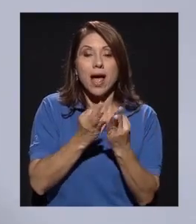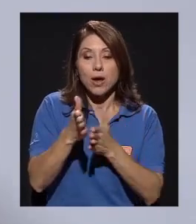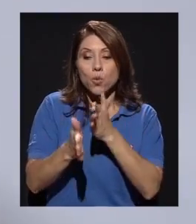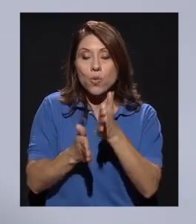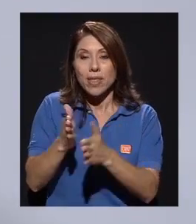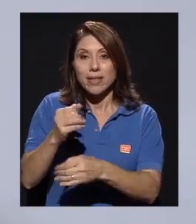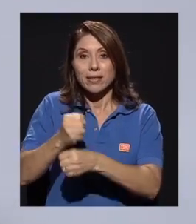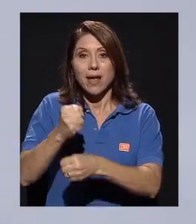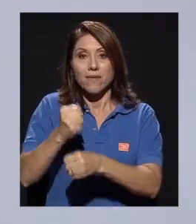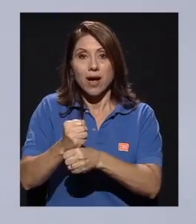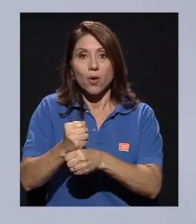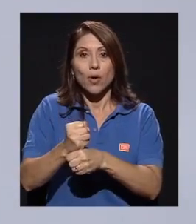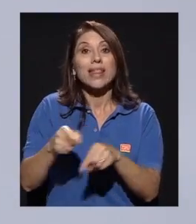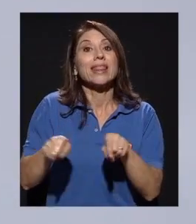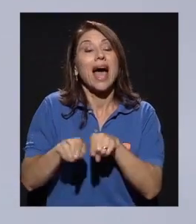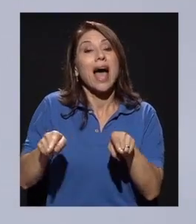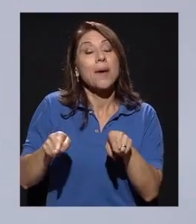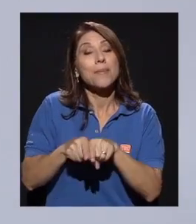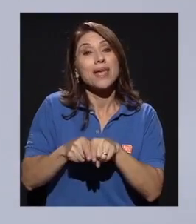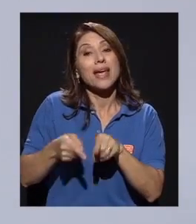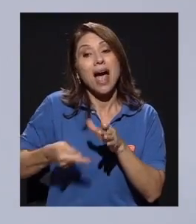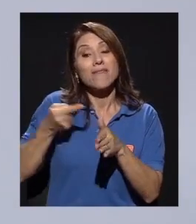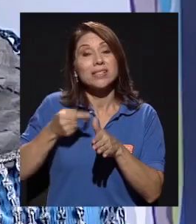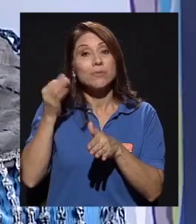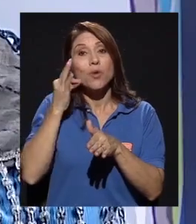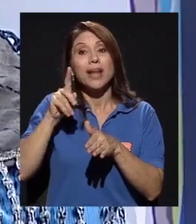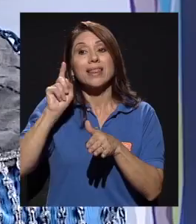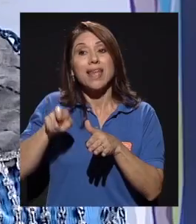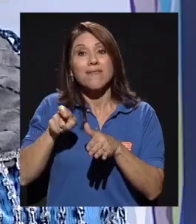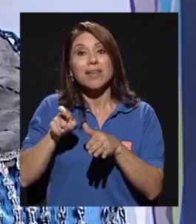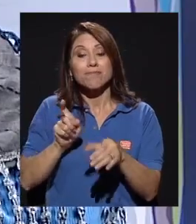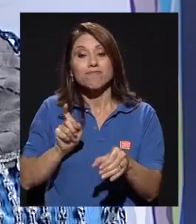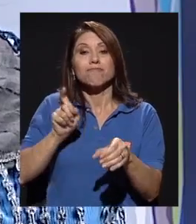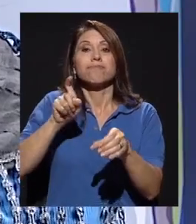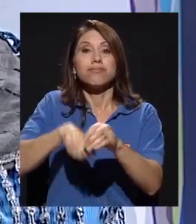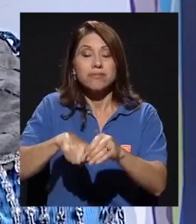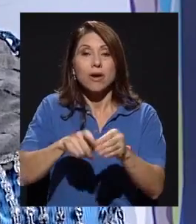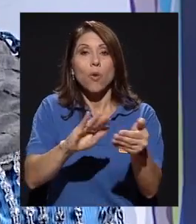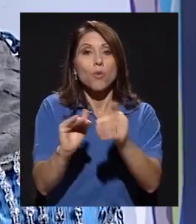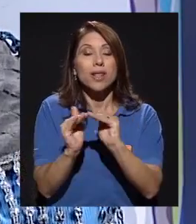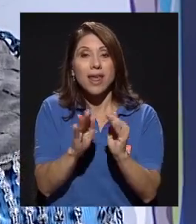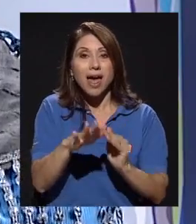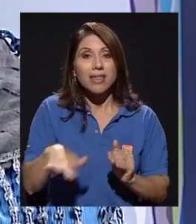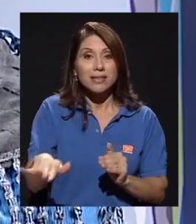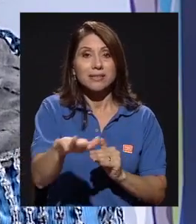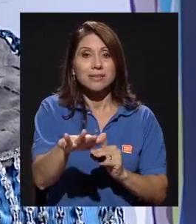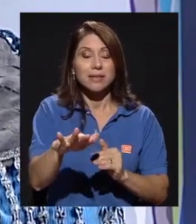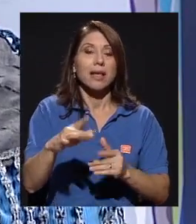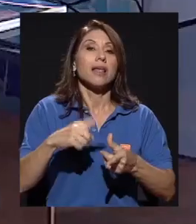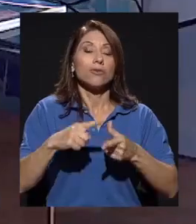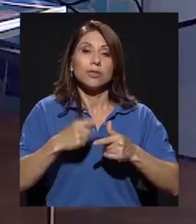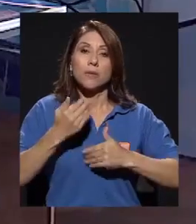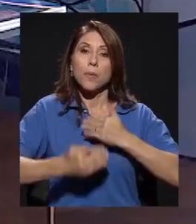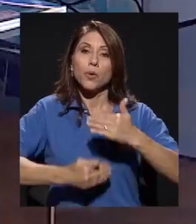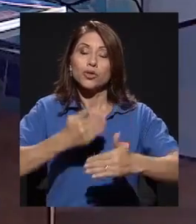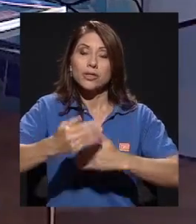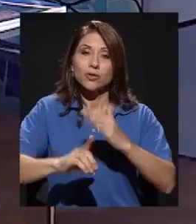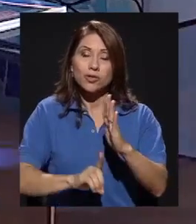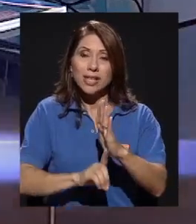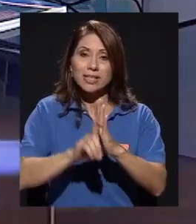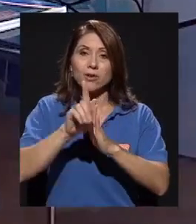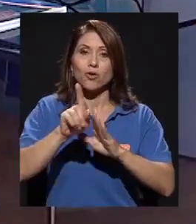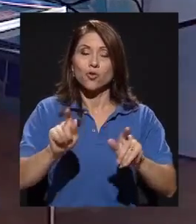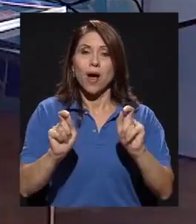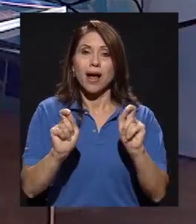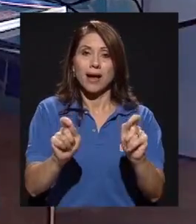veces hasta con otro trabajo dentro de las comunidades Entonces los procesos de desarrollo académico son muchas